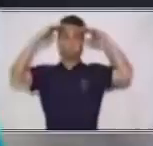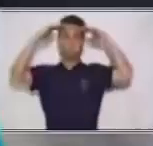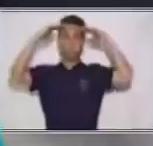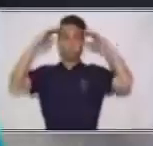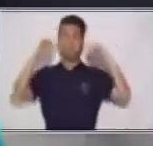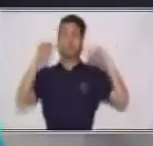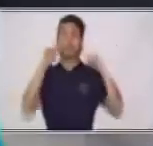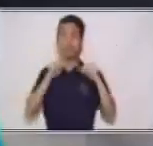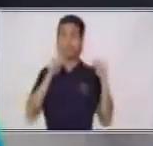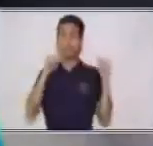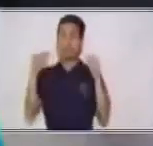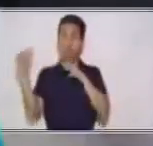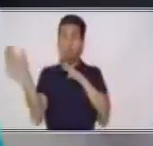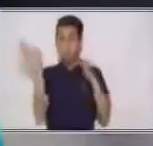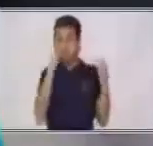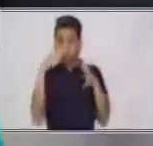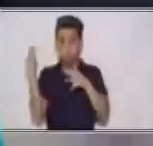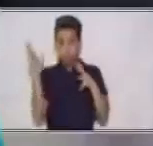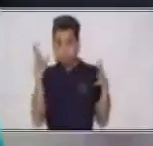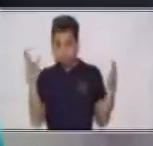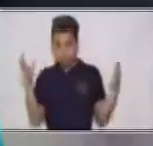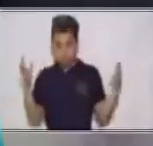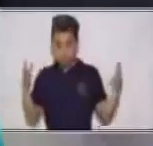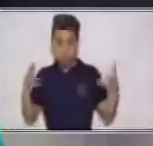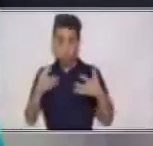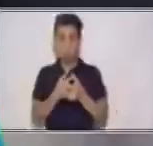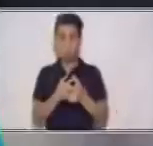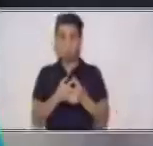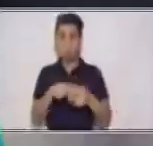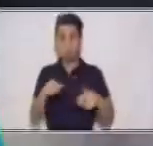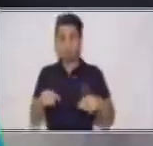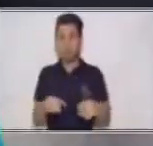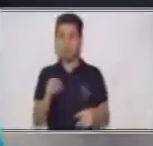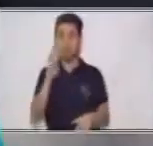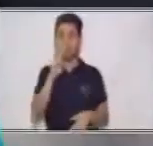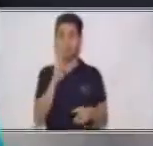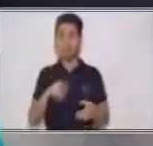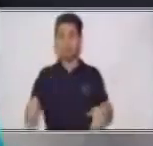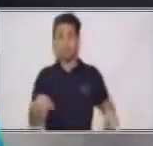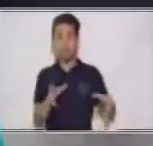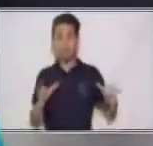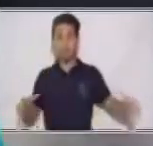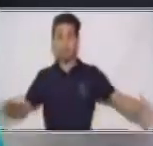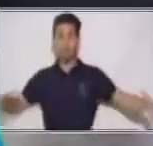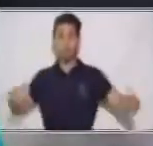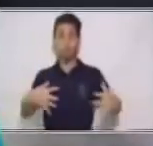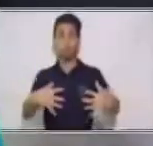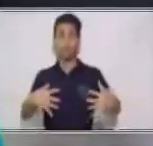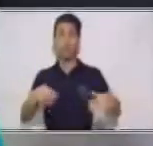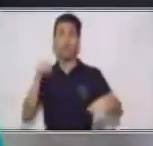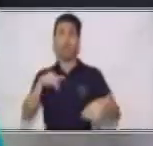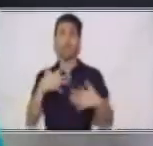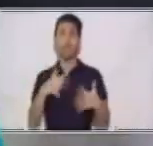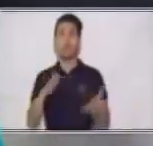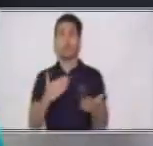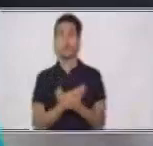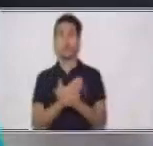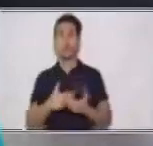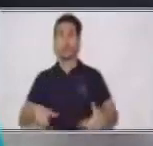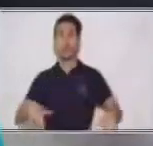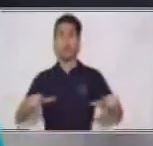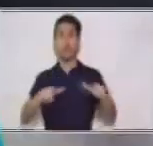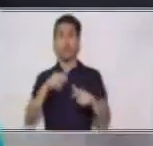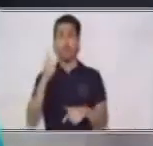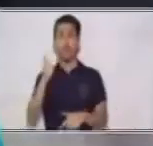de viento se unieron estos 3 ríos y así es como dicen que se forma el lago de Atitlán. Entonces, también